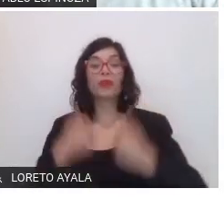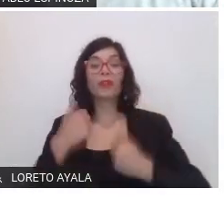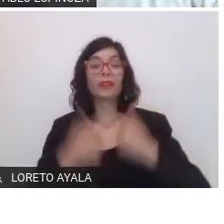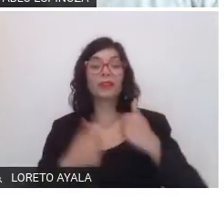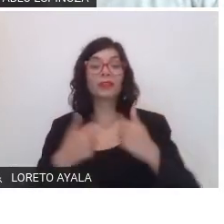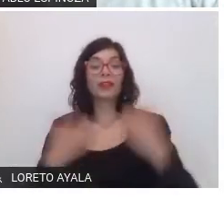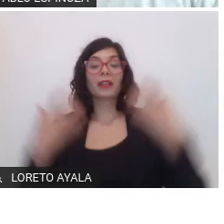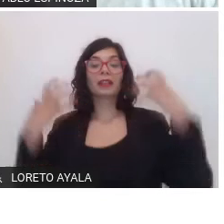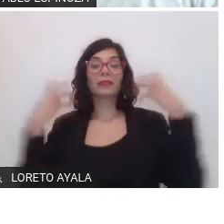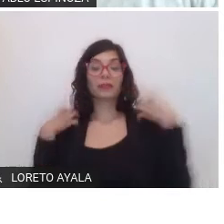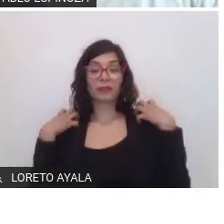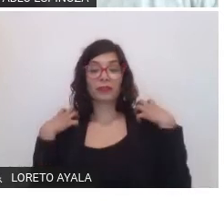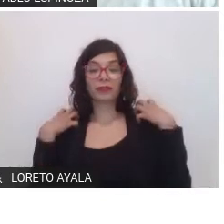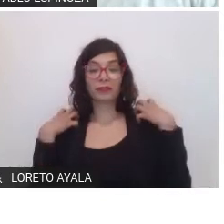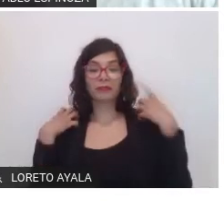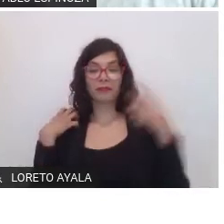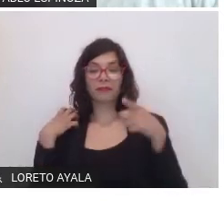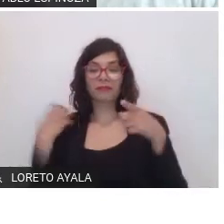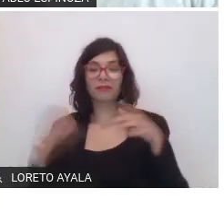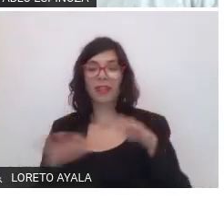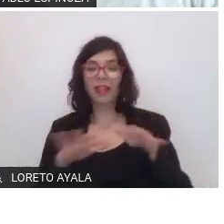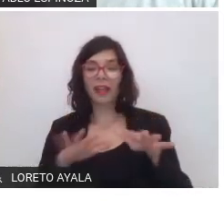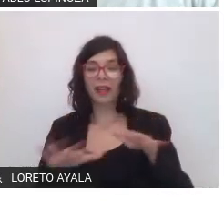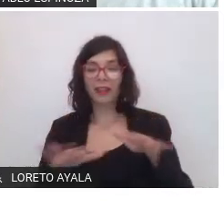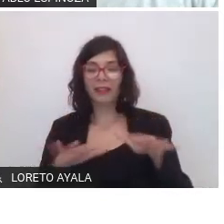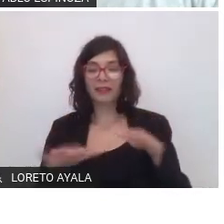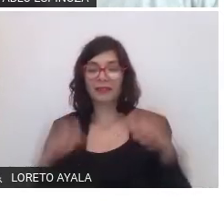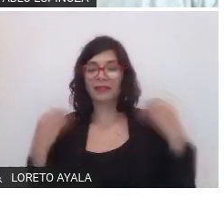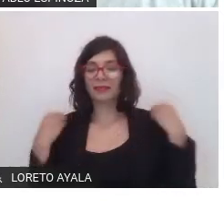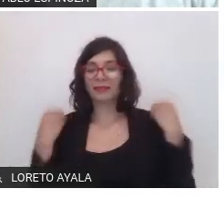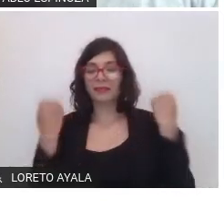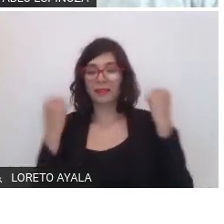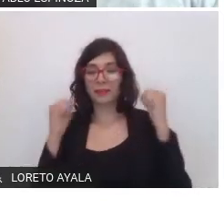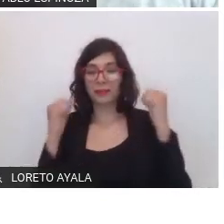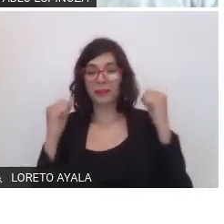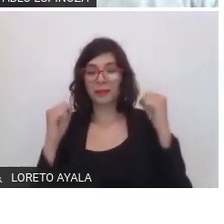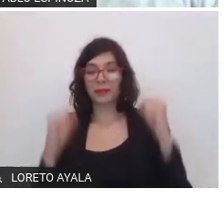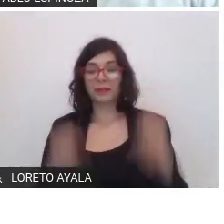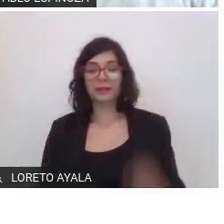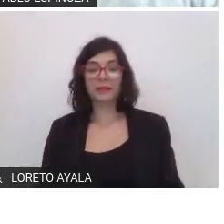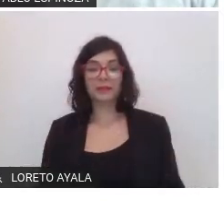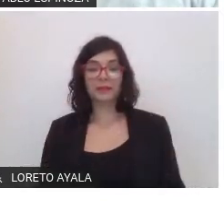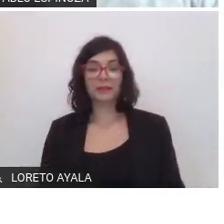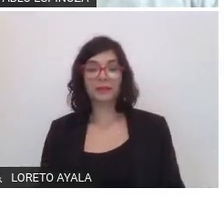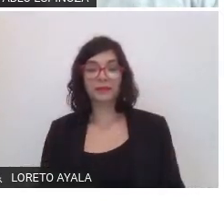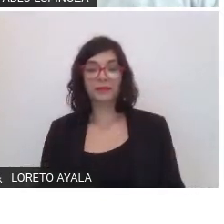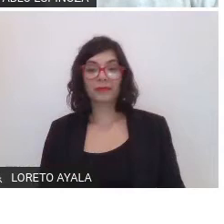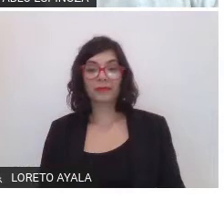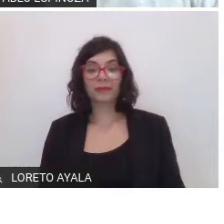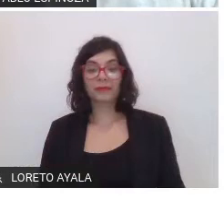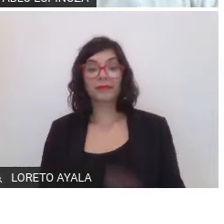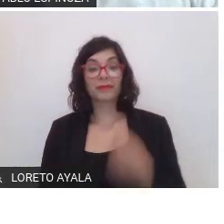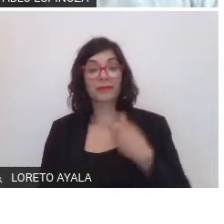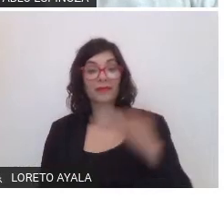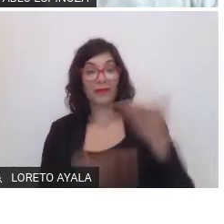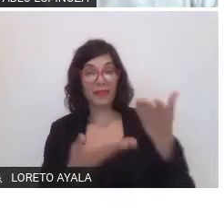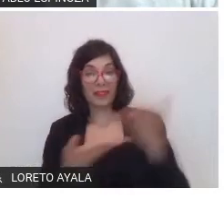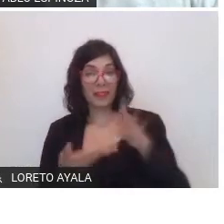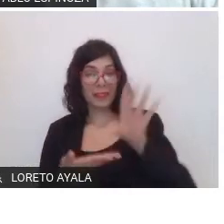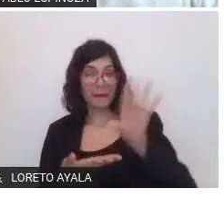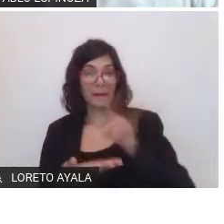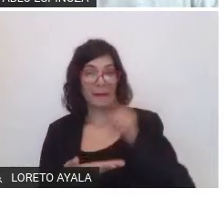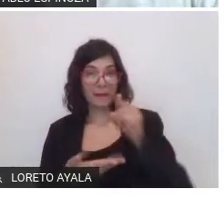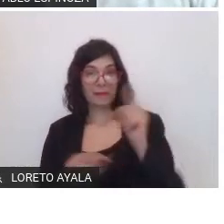física en la provincia del Limarí. Cuando nosotros los invitamos, estimados amigos, a don Jorge a participar en este ciclo de seminario, él